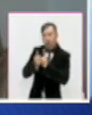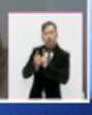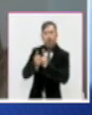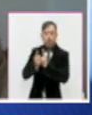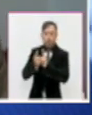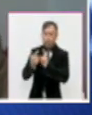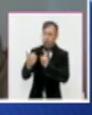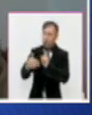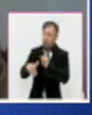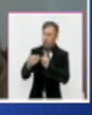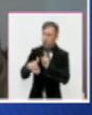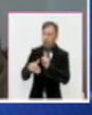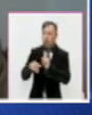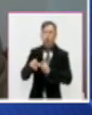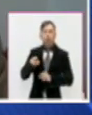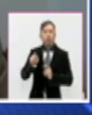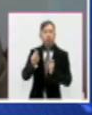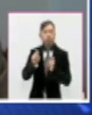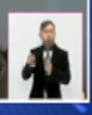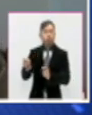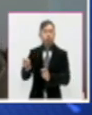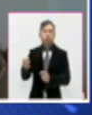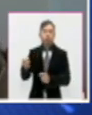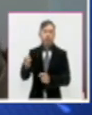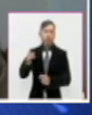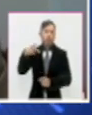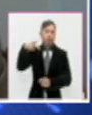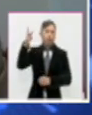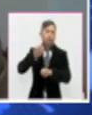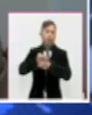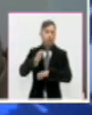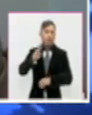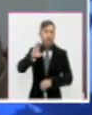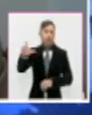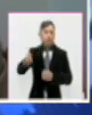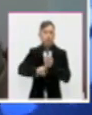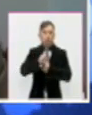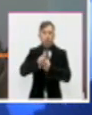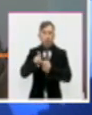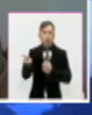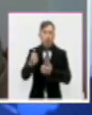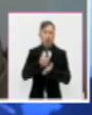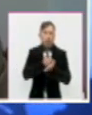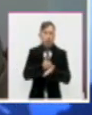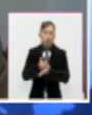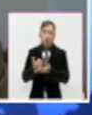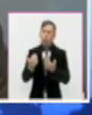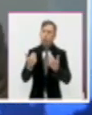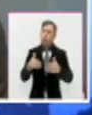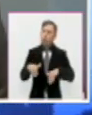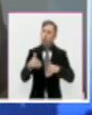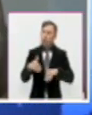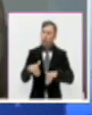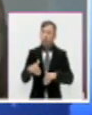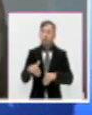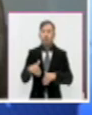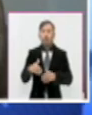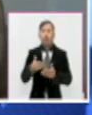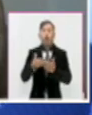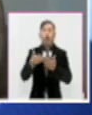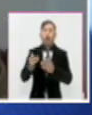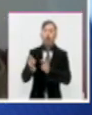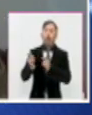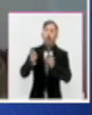secretario de Gobernación en 1988 controlaba la Comisión Federal Electoral, sí. y tuvimos la